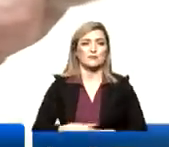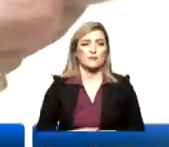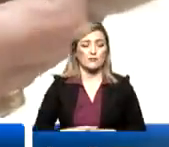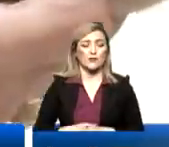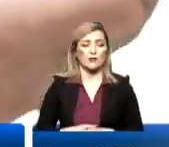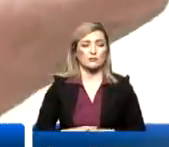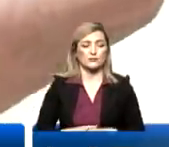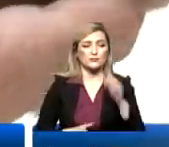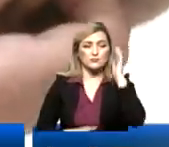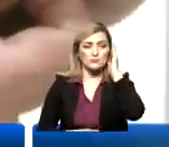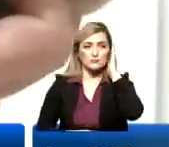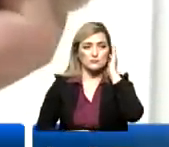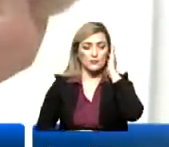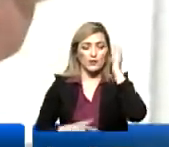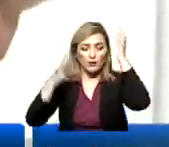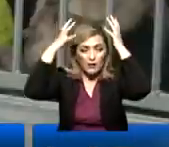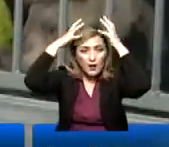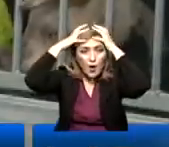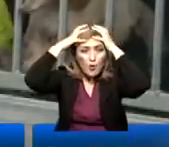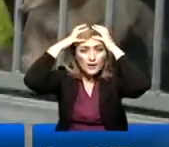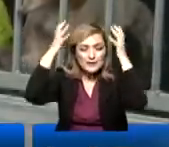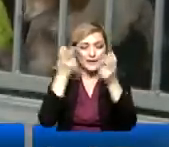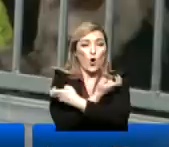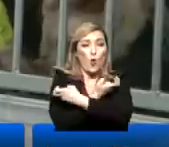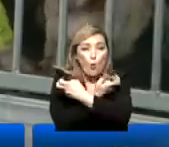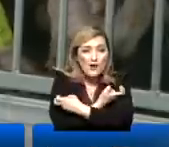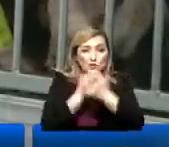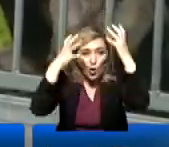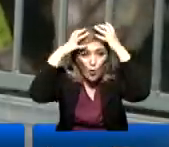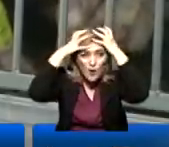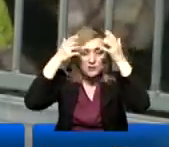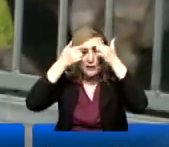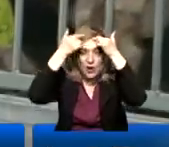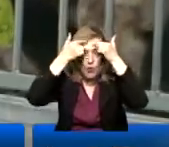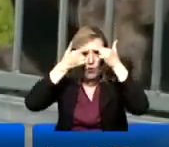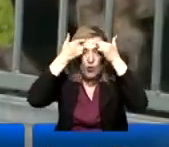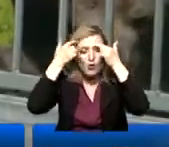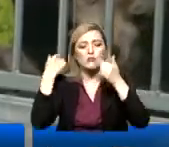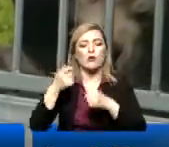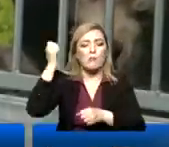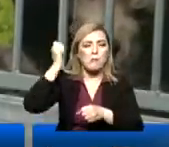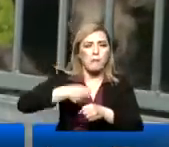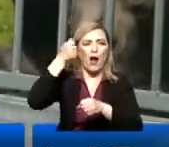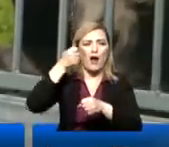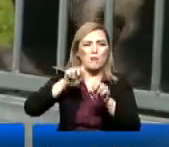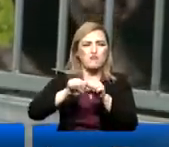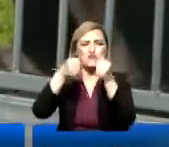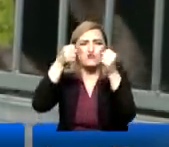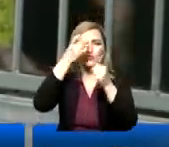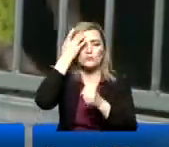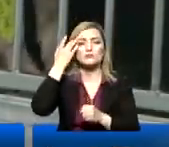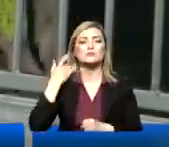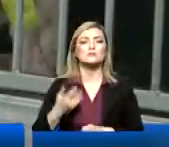cráneo comprometido, su hueso frontal y su hueso temporal estaban muy dañados. Uno de